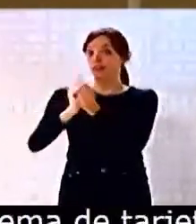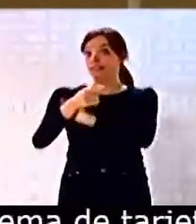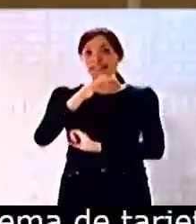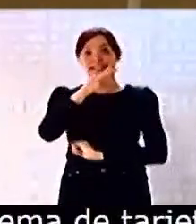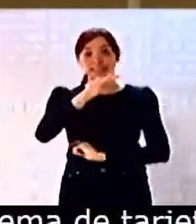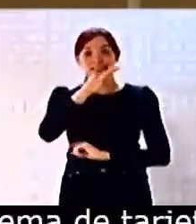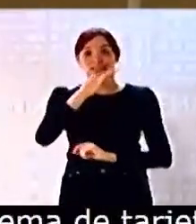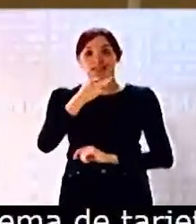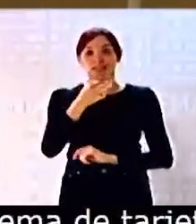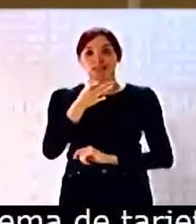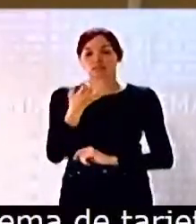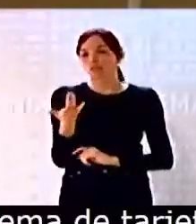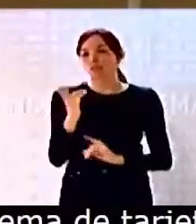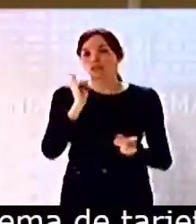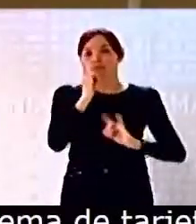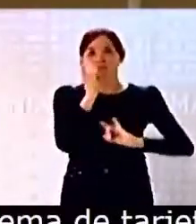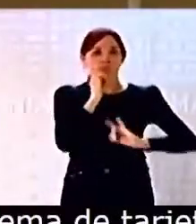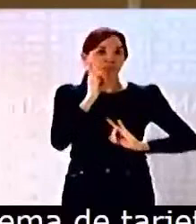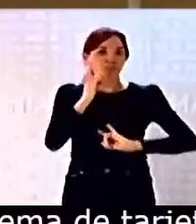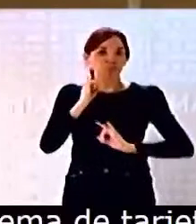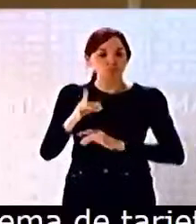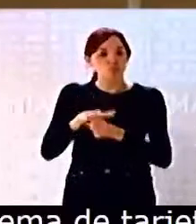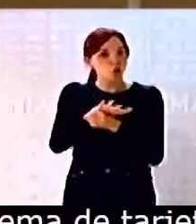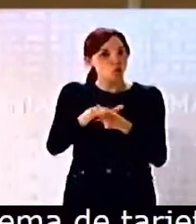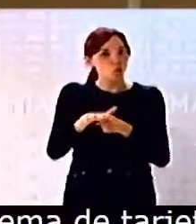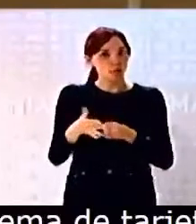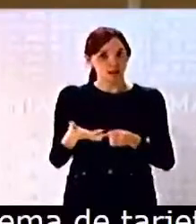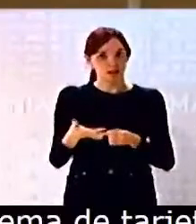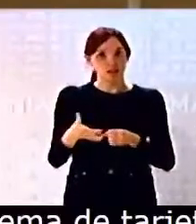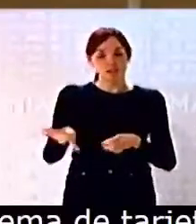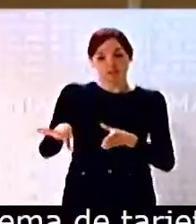la cobertura por parte del